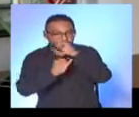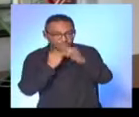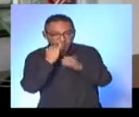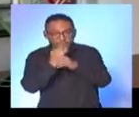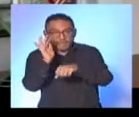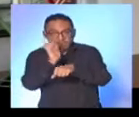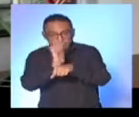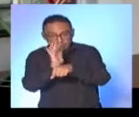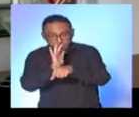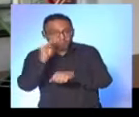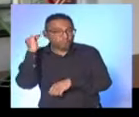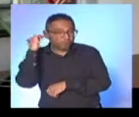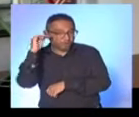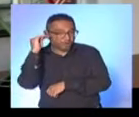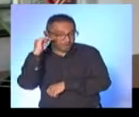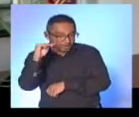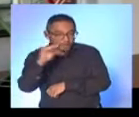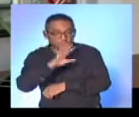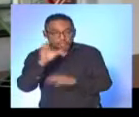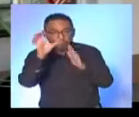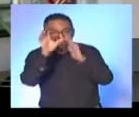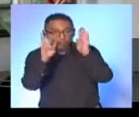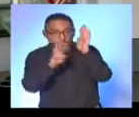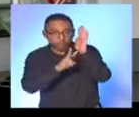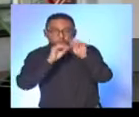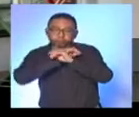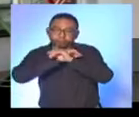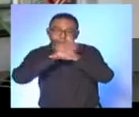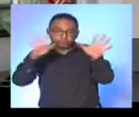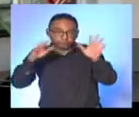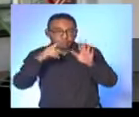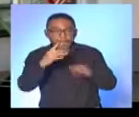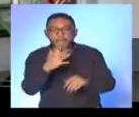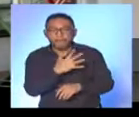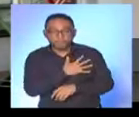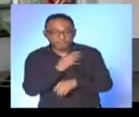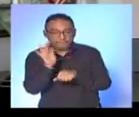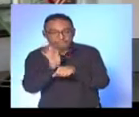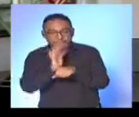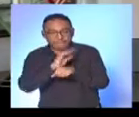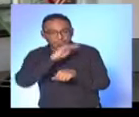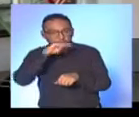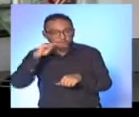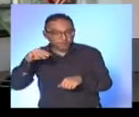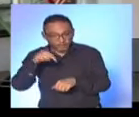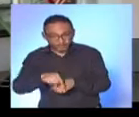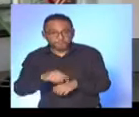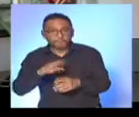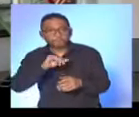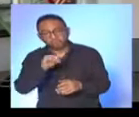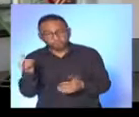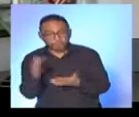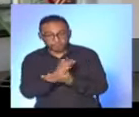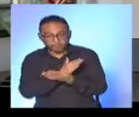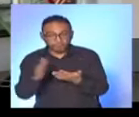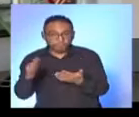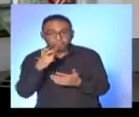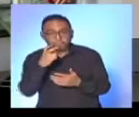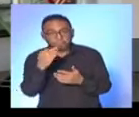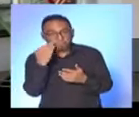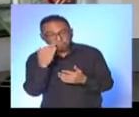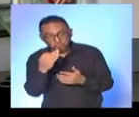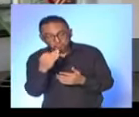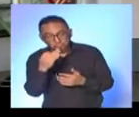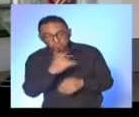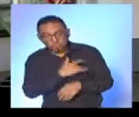Cine de Morelia lanza su convocatoria para todos los amantes del cine en Michoacán. Por otra parte, la percepción de la